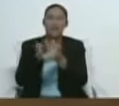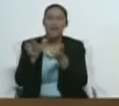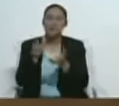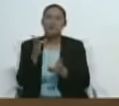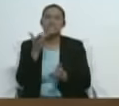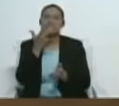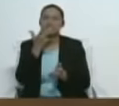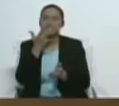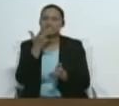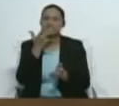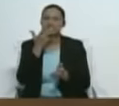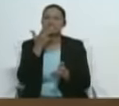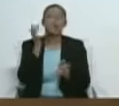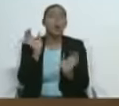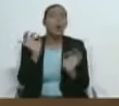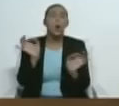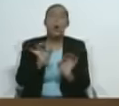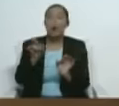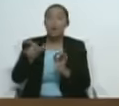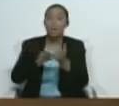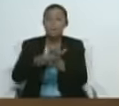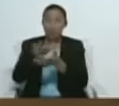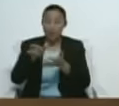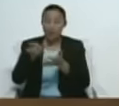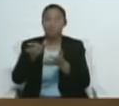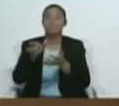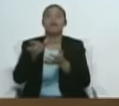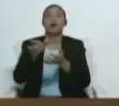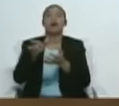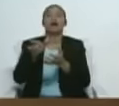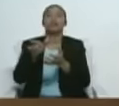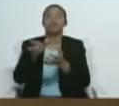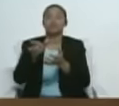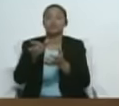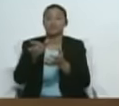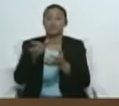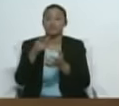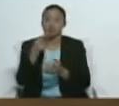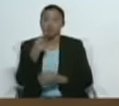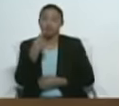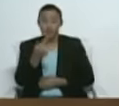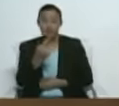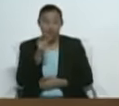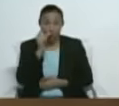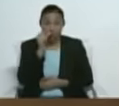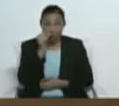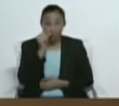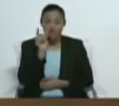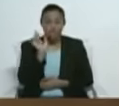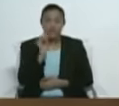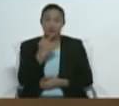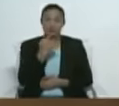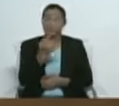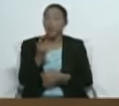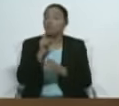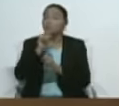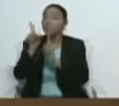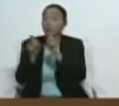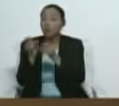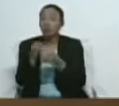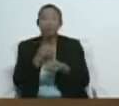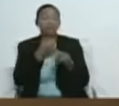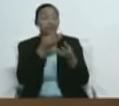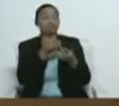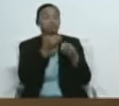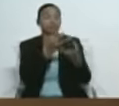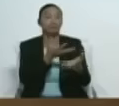y fuera del país la matriz de que tendrían por la fuerza según él mismo dijo que habilitar una